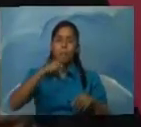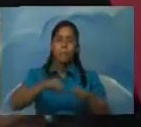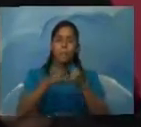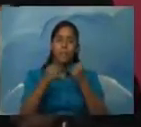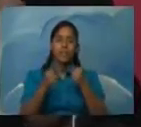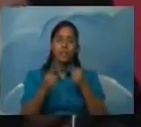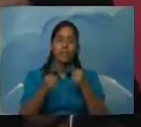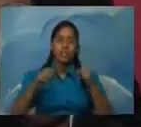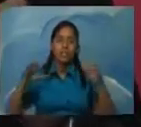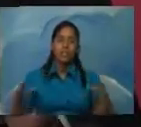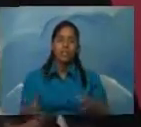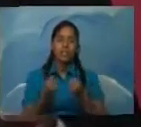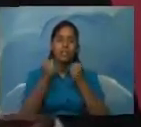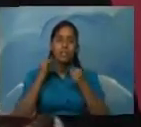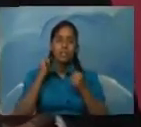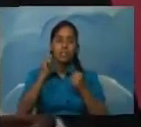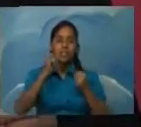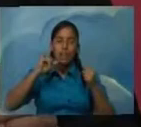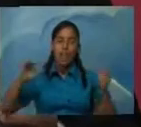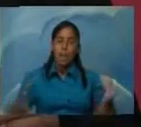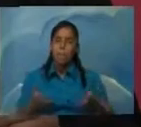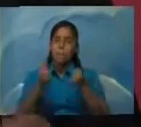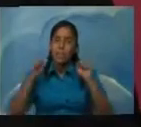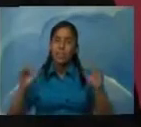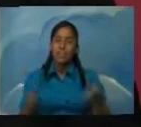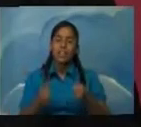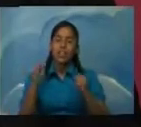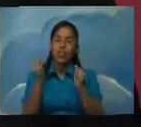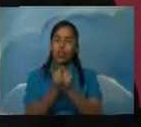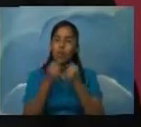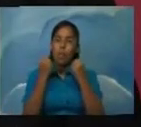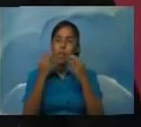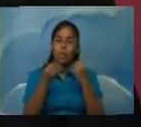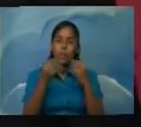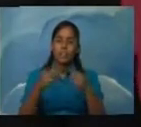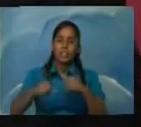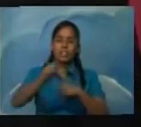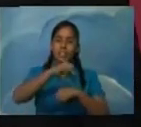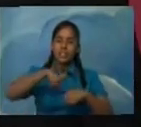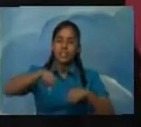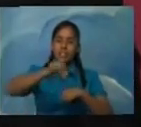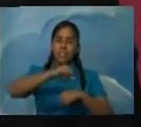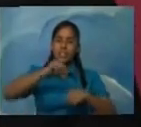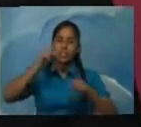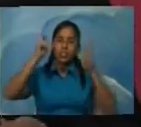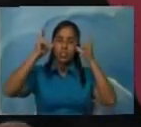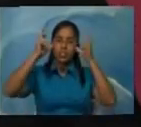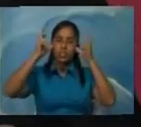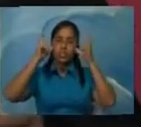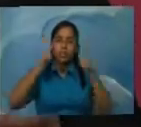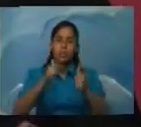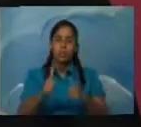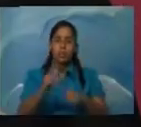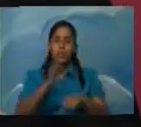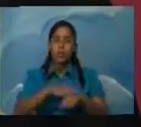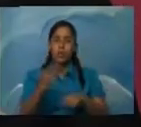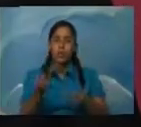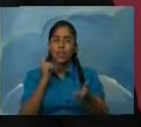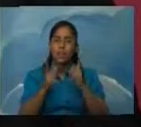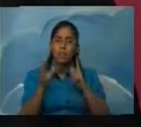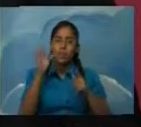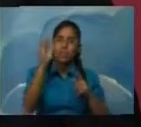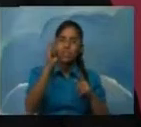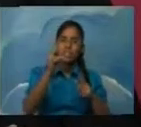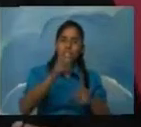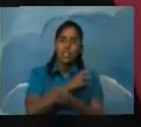harina sí, y amasada con aceite, con bastante aceite. Oigamos bien esto, porque además habían 7 corderos